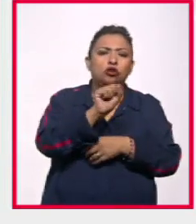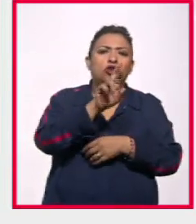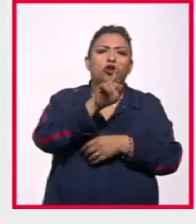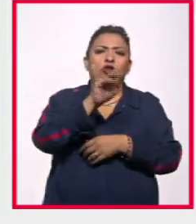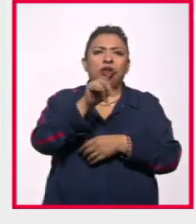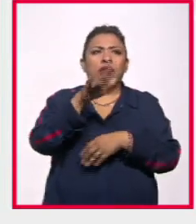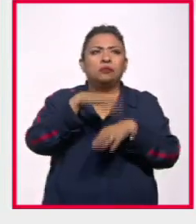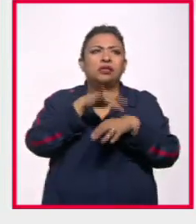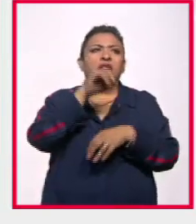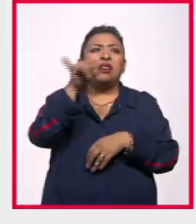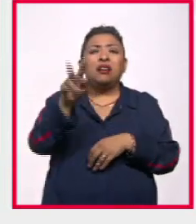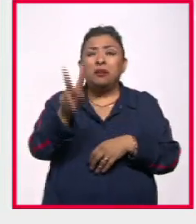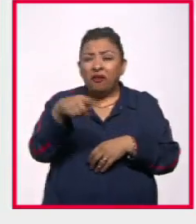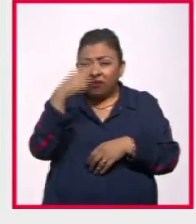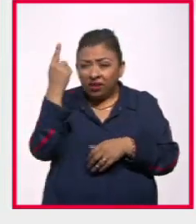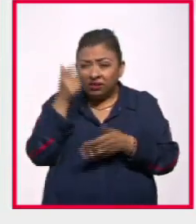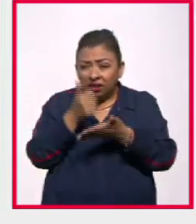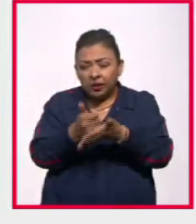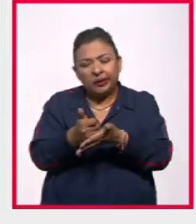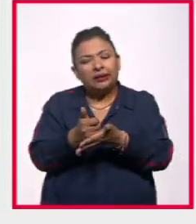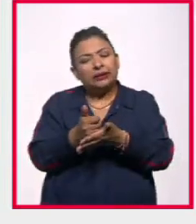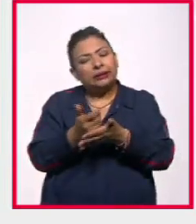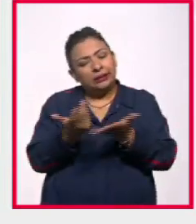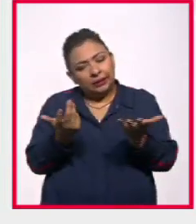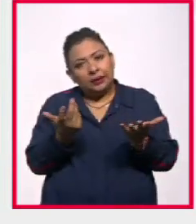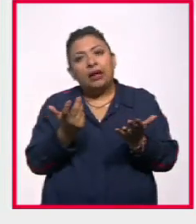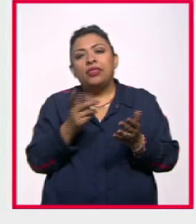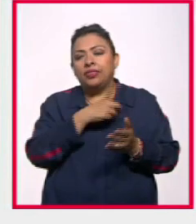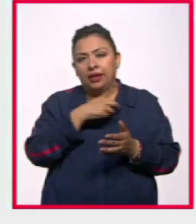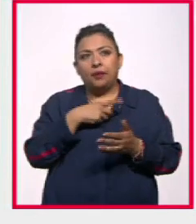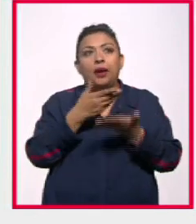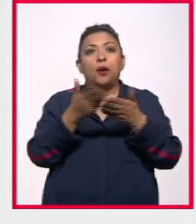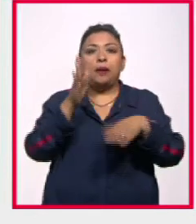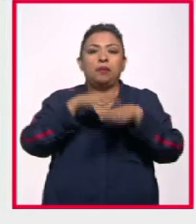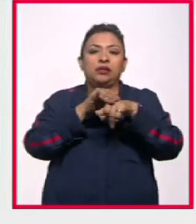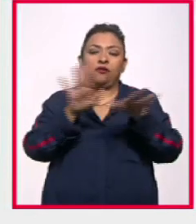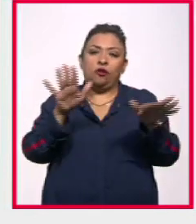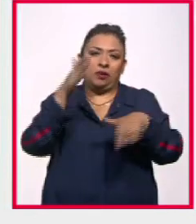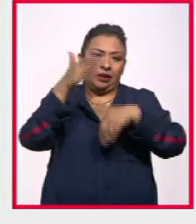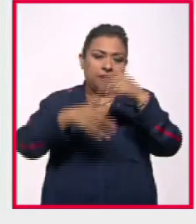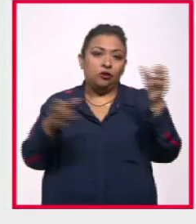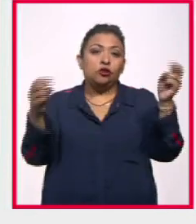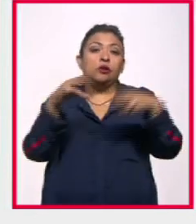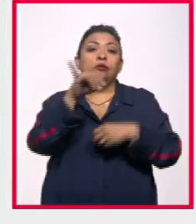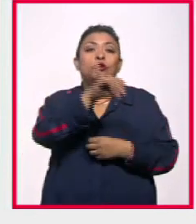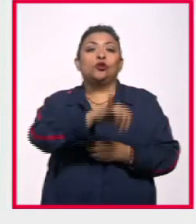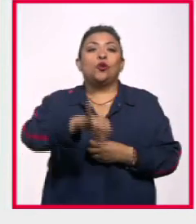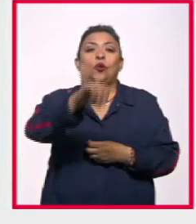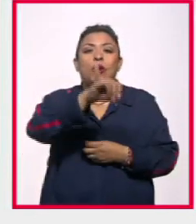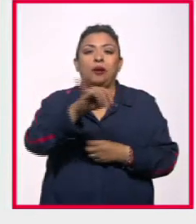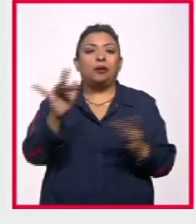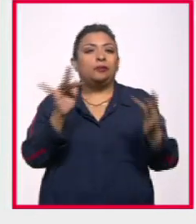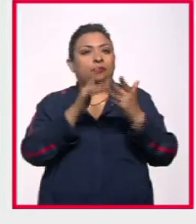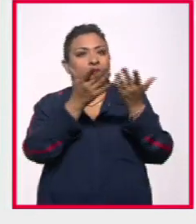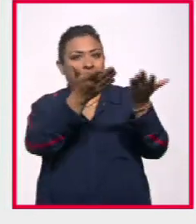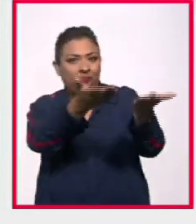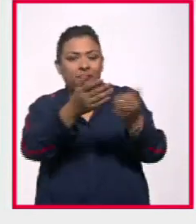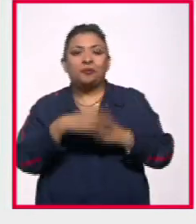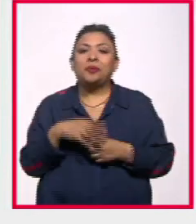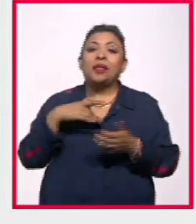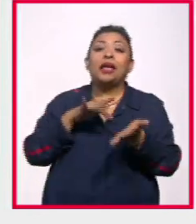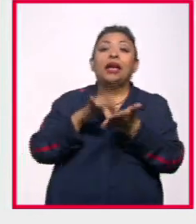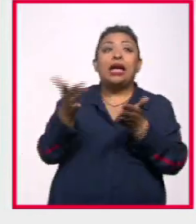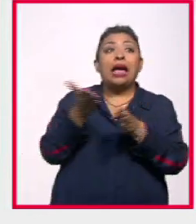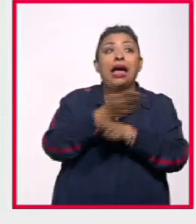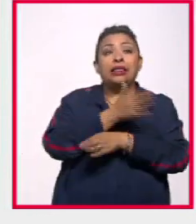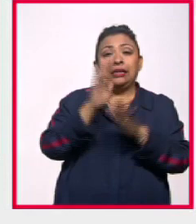tan fácil hacer el bien. Pues así es, hay que hacerlo. Bueno, pues yo los dejo con más información, me despido y nos vemos el próximo jueves. Regresamos con ustedes. Gracias, Julio.